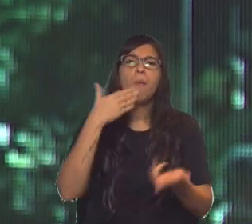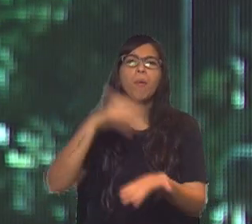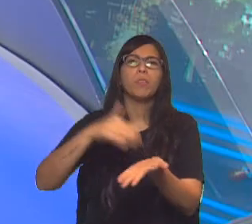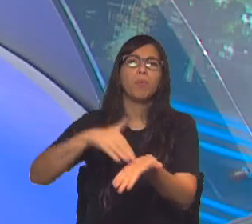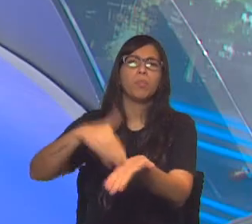de decir voy a estabilizar